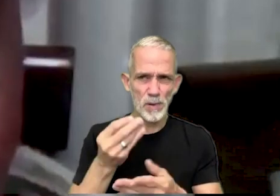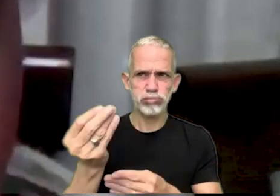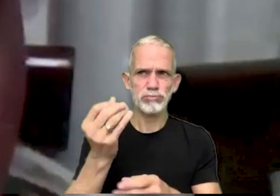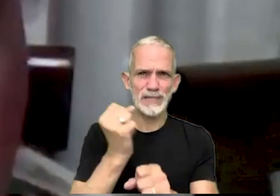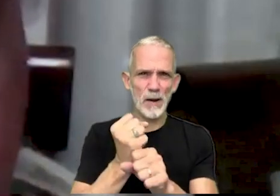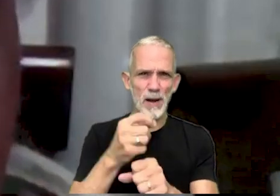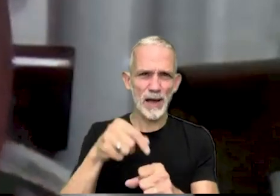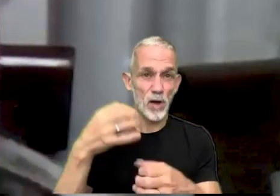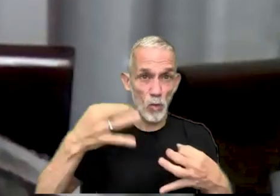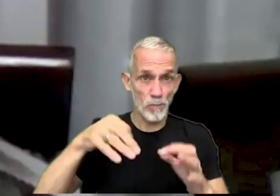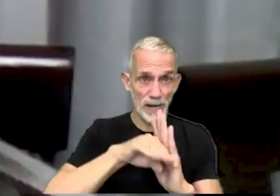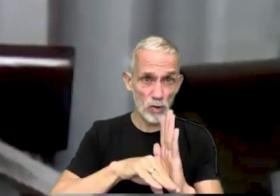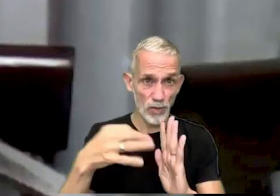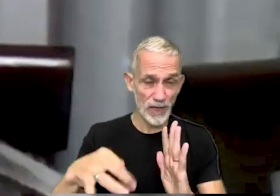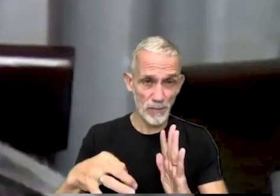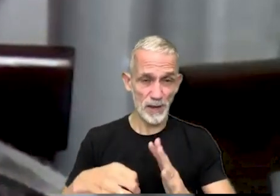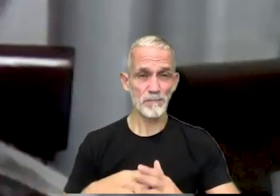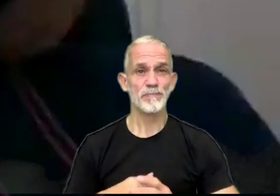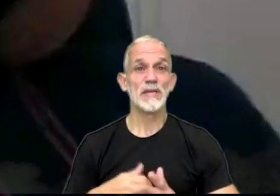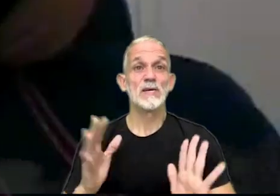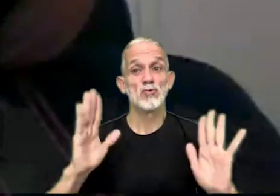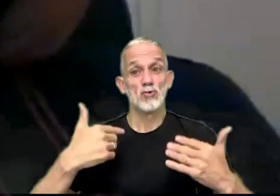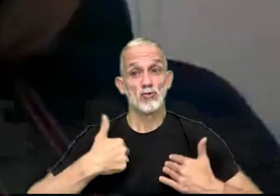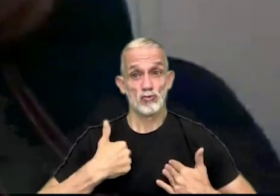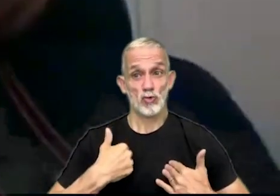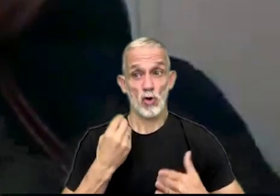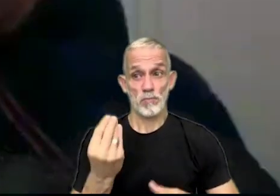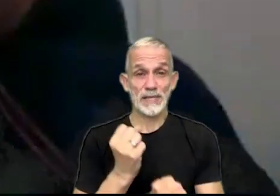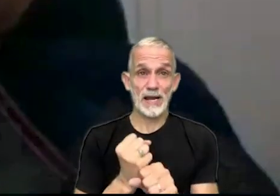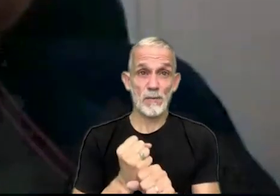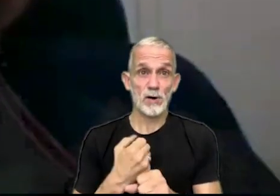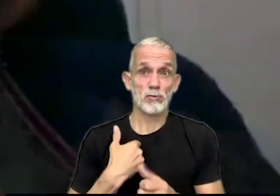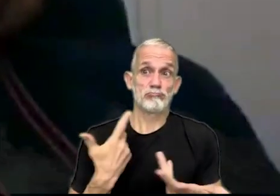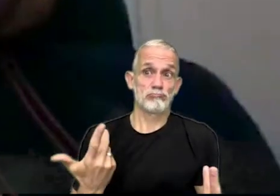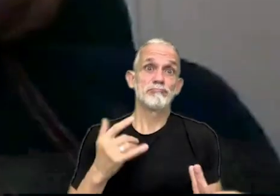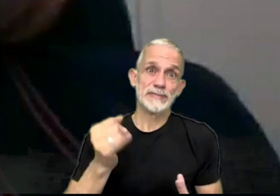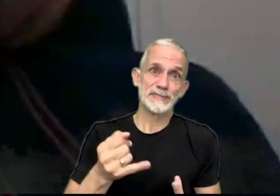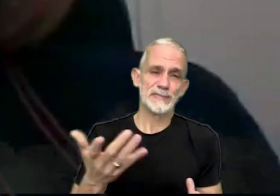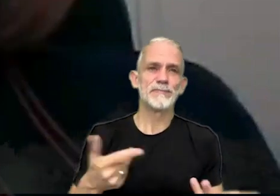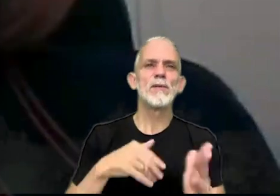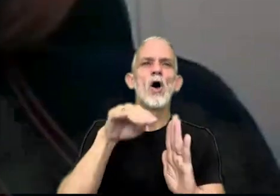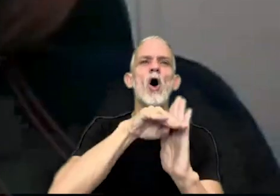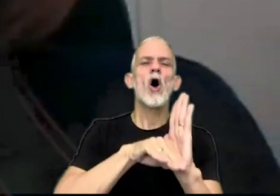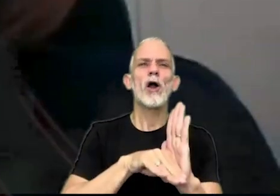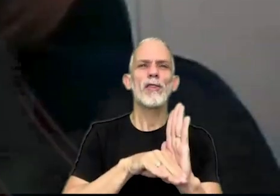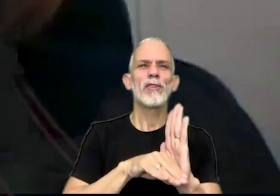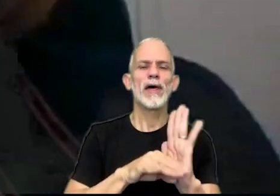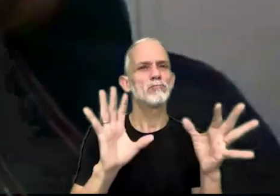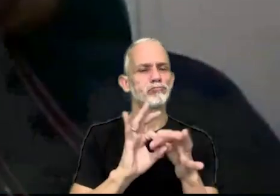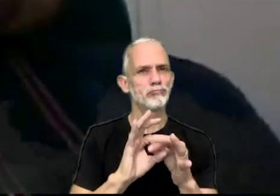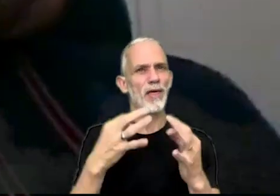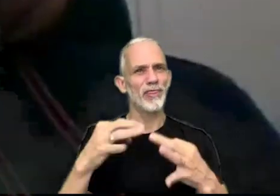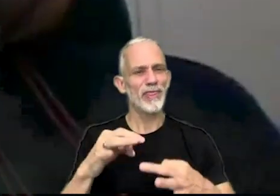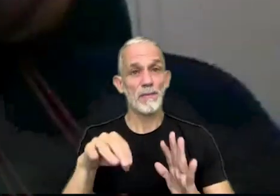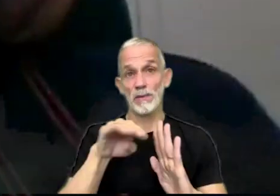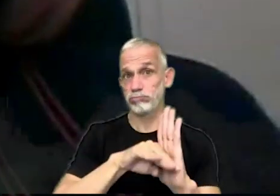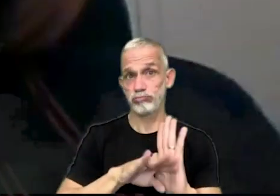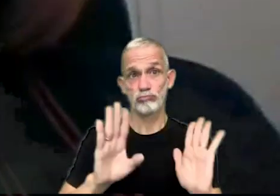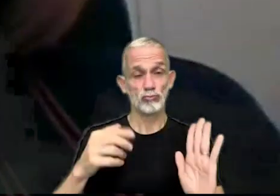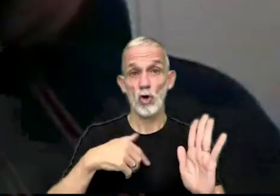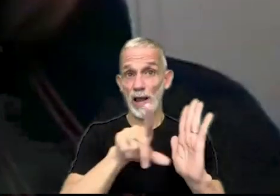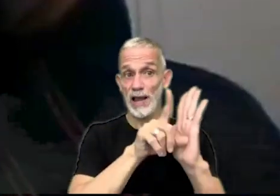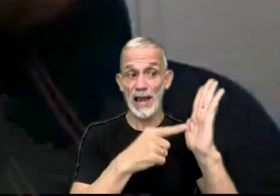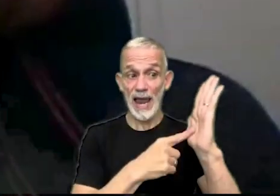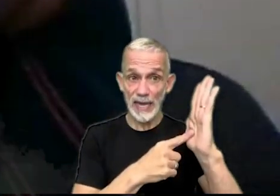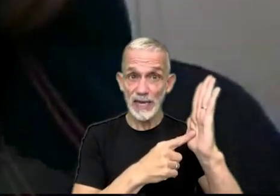funcionario, a cumplirlo. Yo, funcionaria, ¿qué te voy a decir? Hay un orden de prelación. Yo hoy tengo la